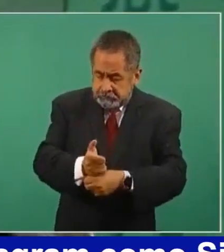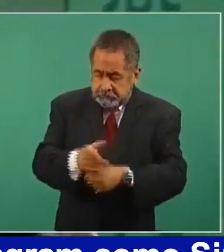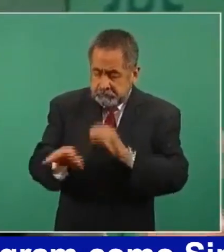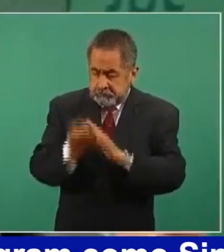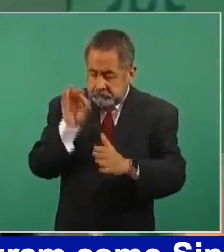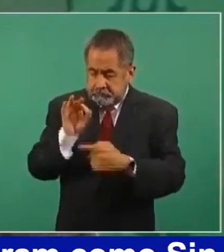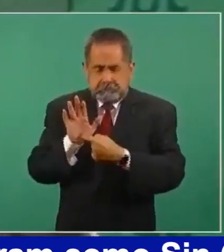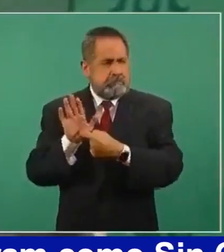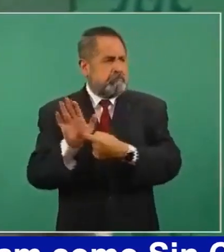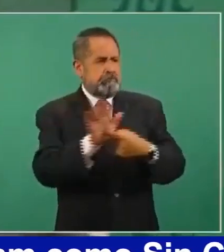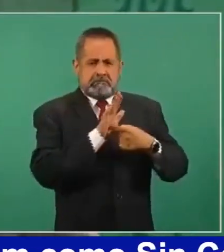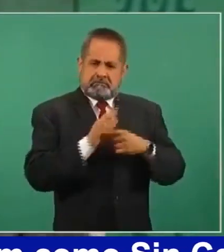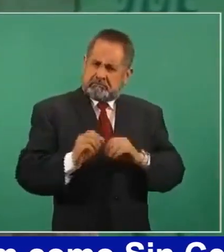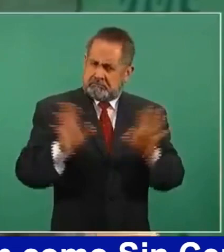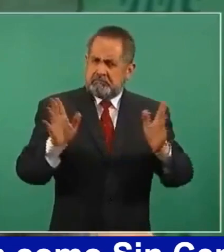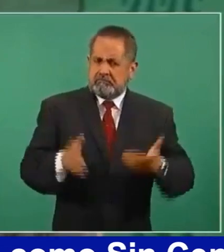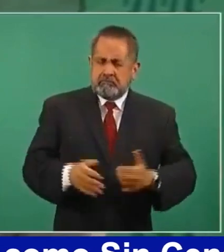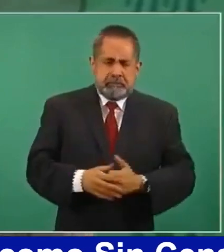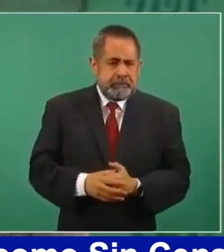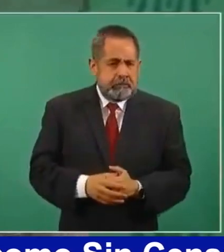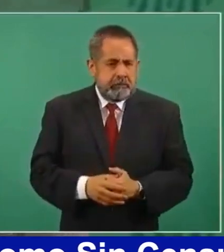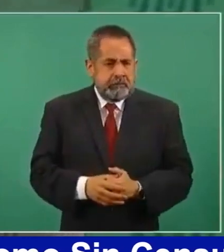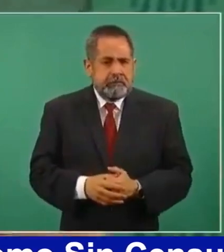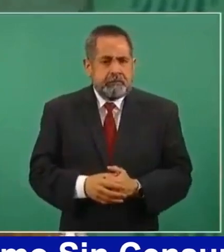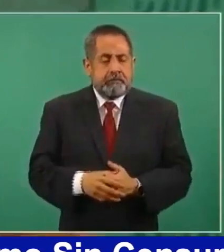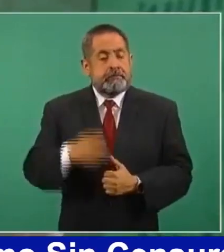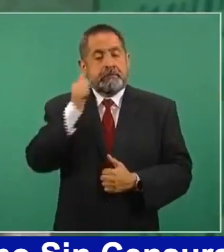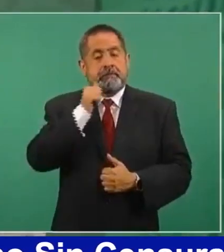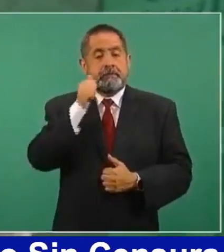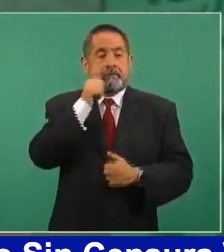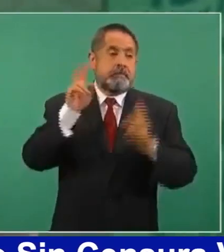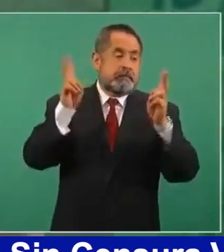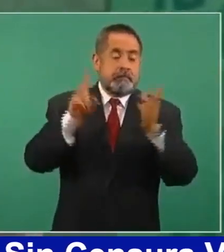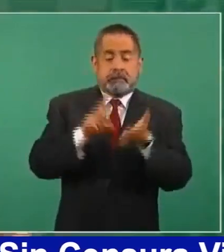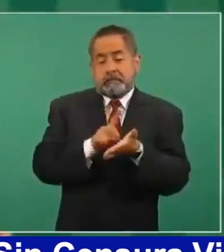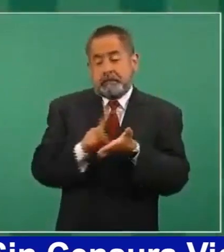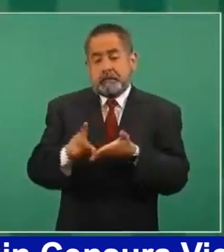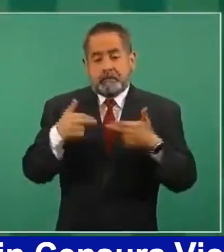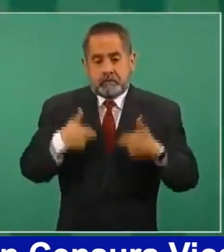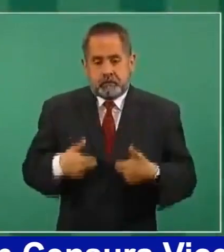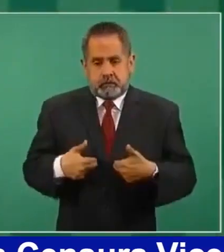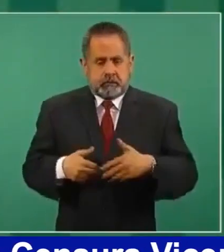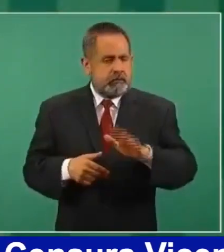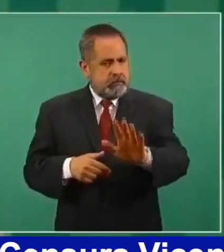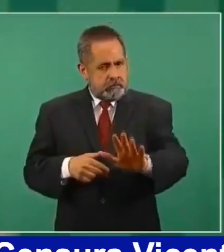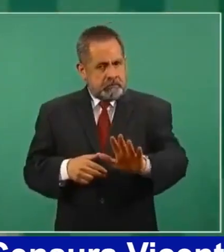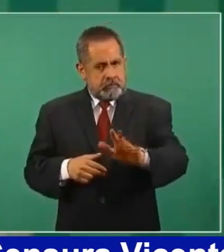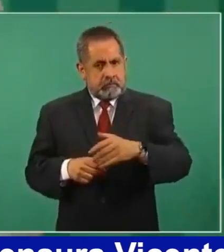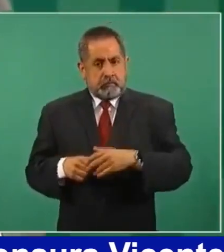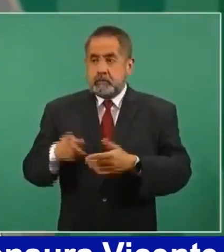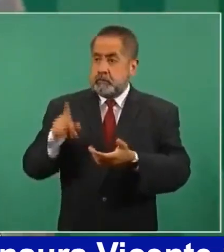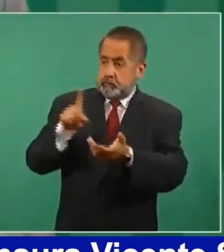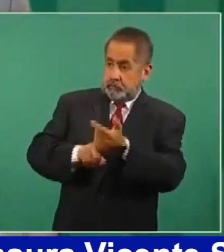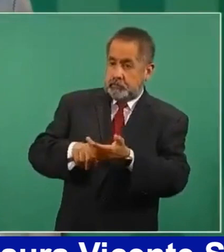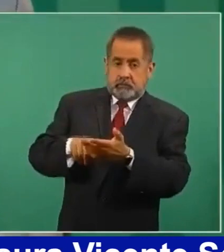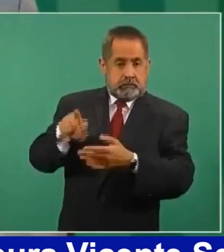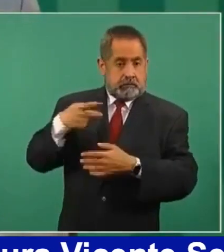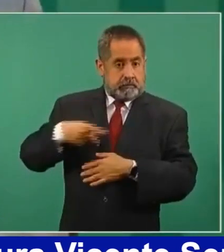Siempre se habla de los derechos humanos, pero si se trata de un servidor